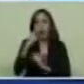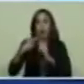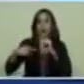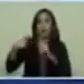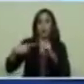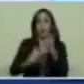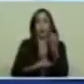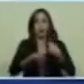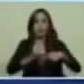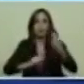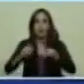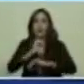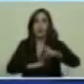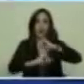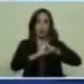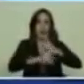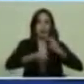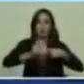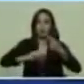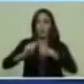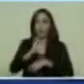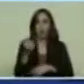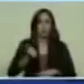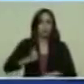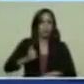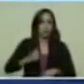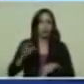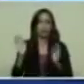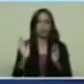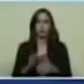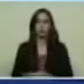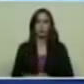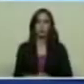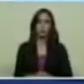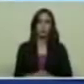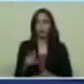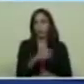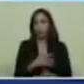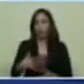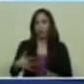compras internacionales de lo que quiera, de lo que quiera.